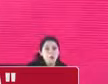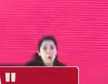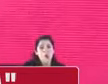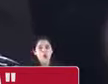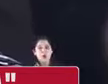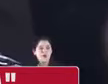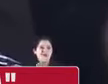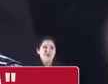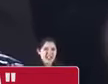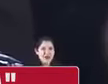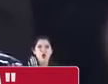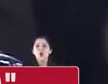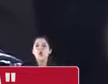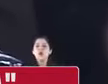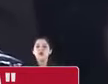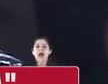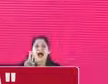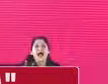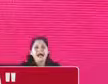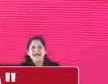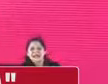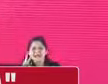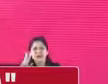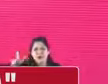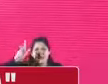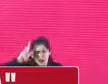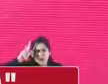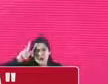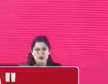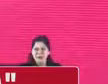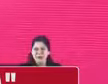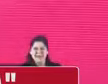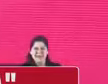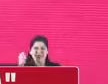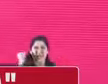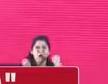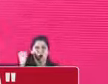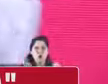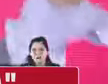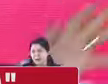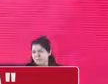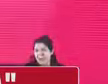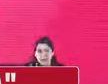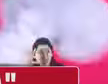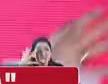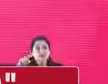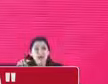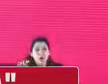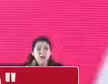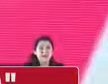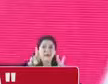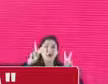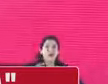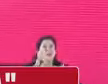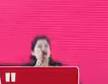del 2008 la crisis económica más grande de lehman brothers que se acuerdan las hipotecas lehman